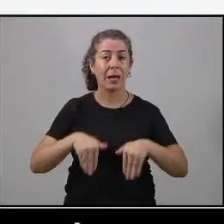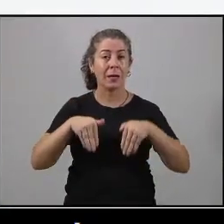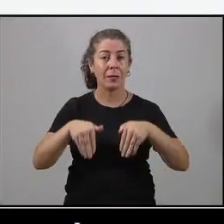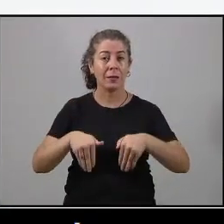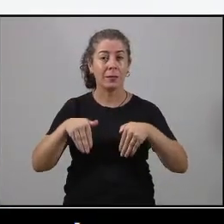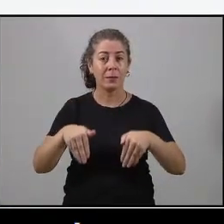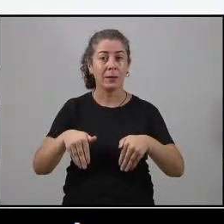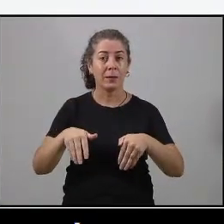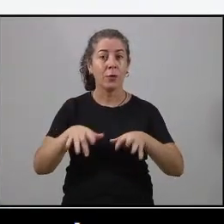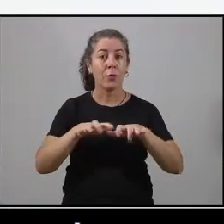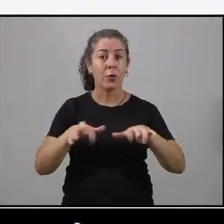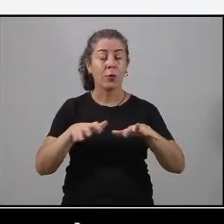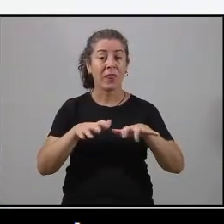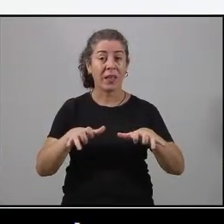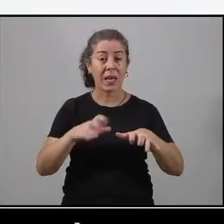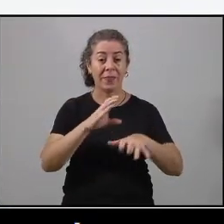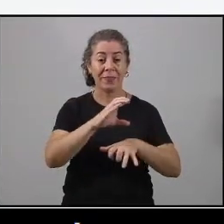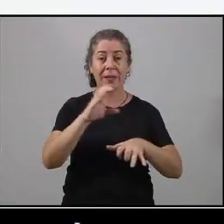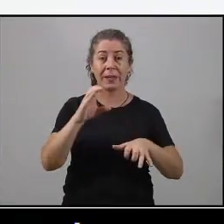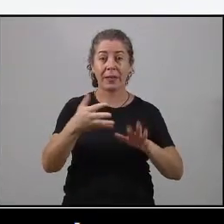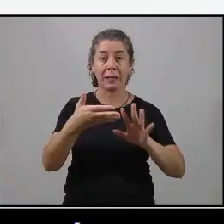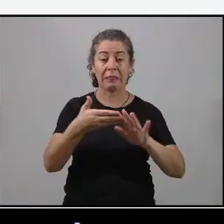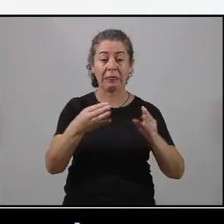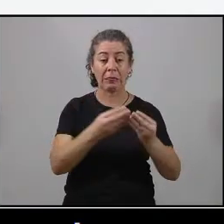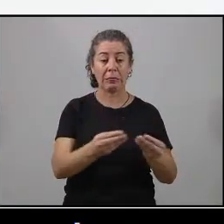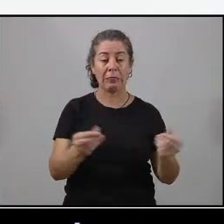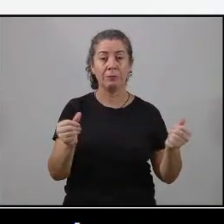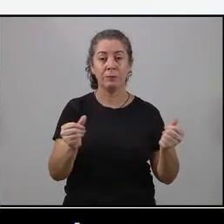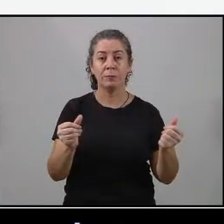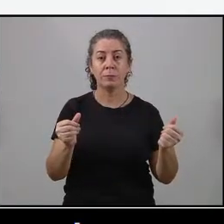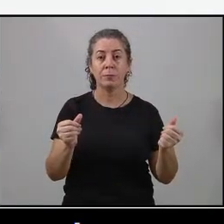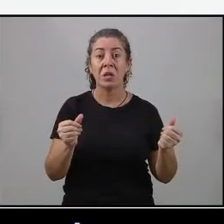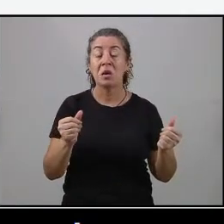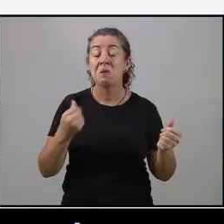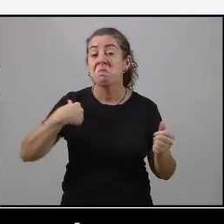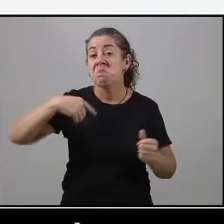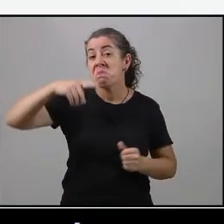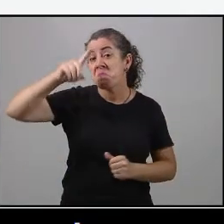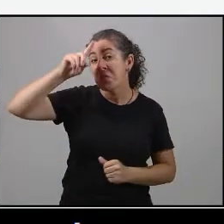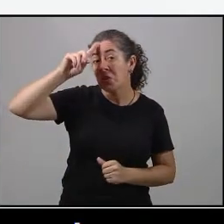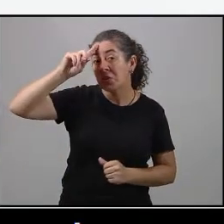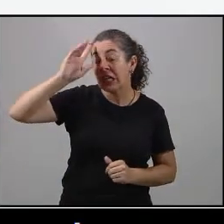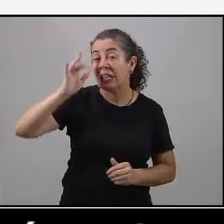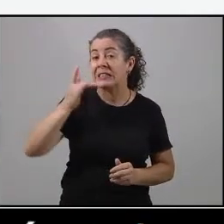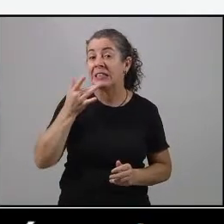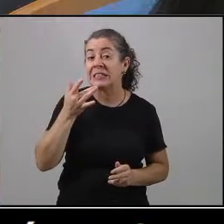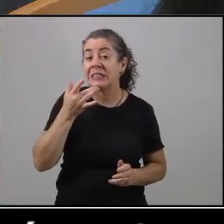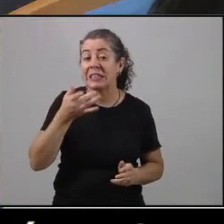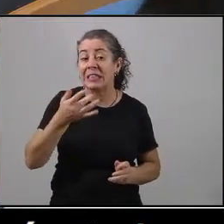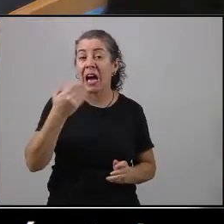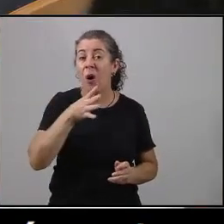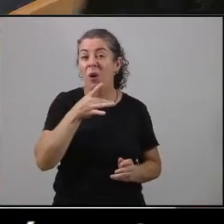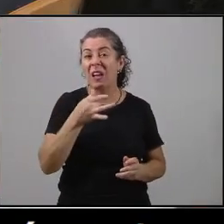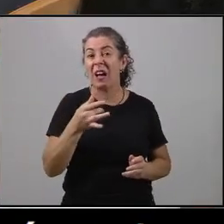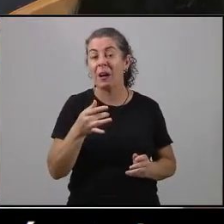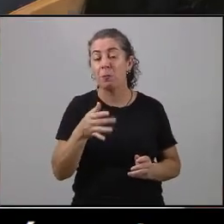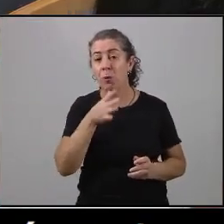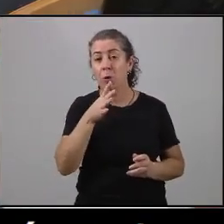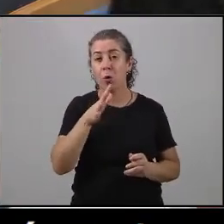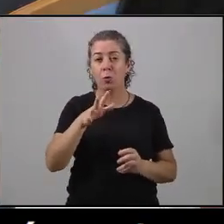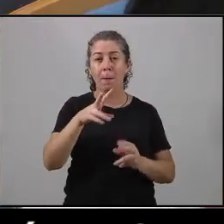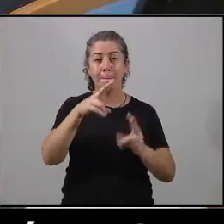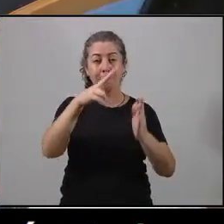desmantelar la oficina de Cáceres. No sé si esto da alguna señal de enfriamiento del interés de los australianos por la mina de